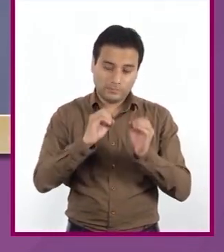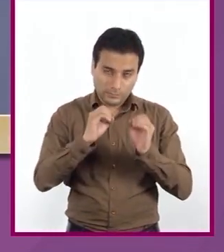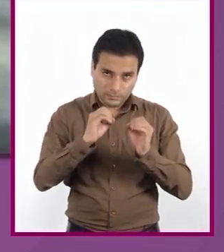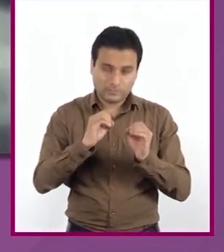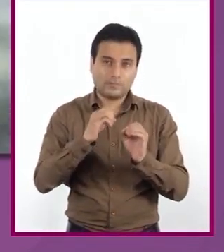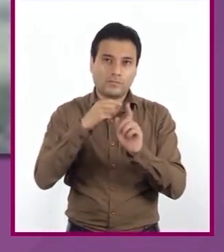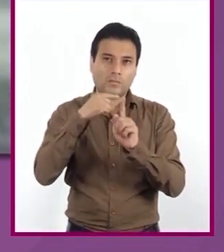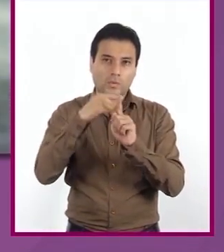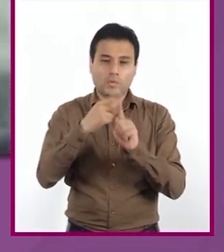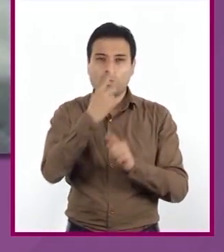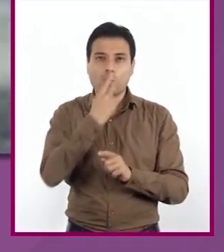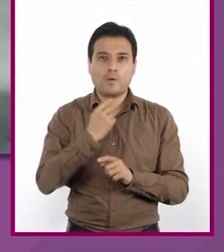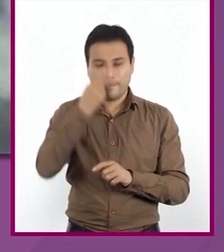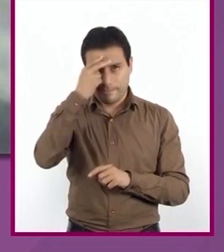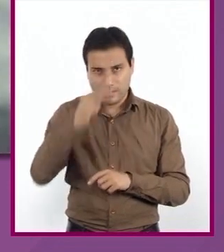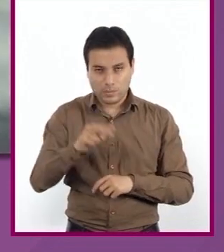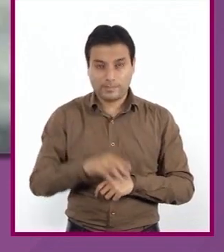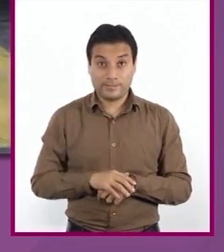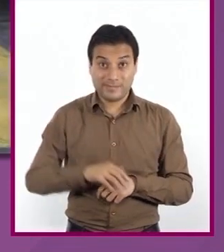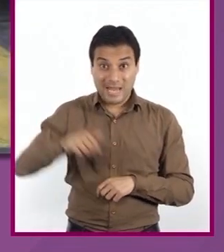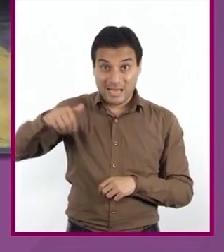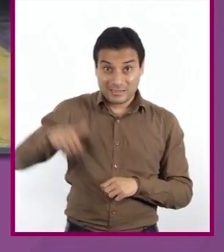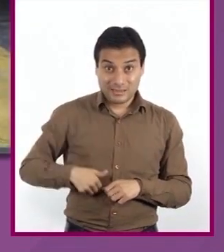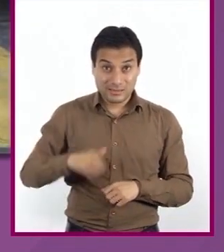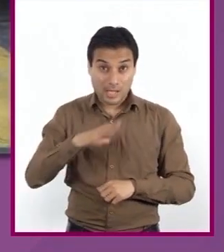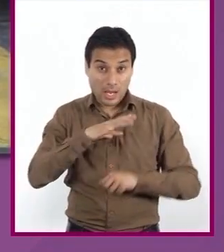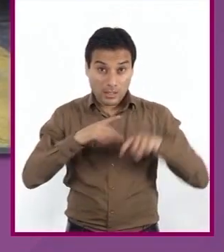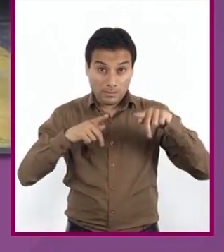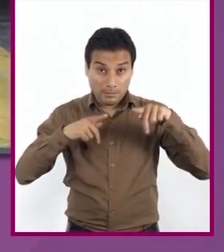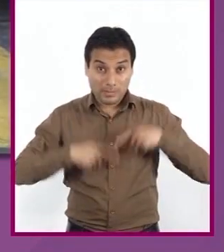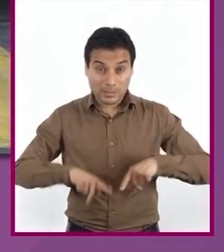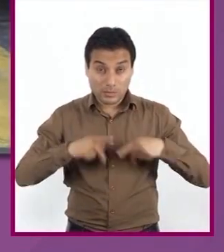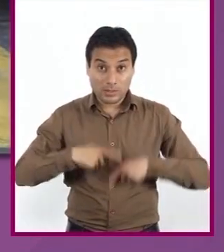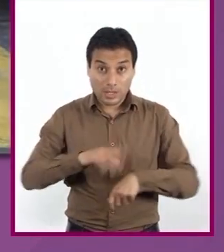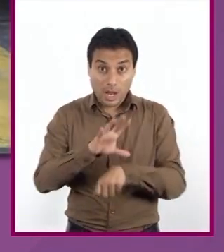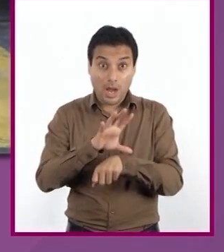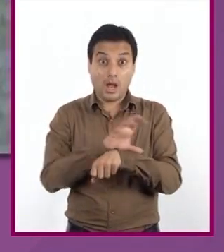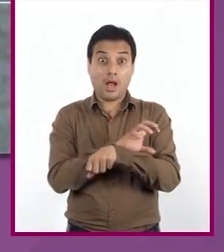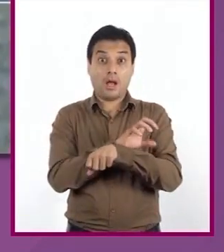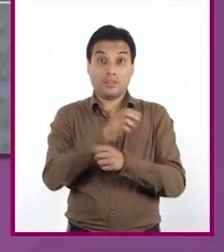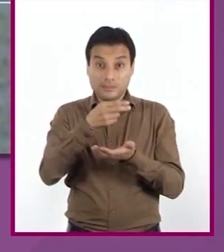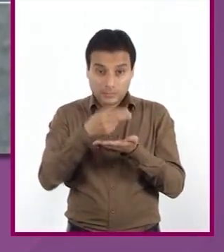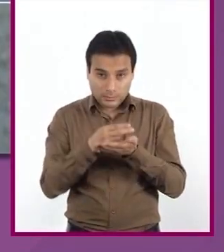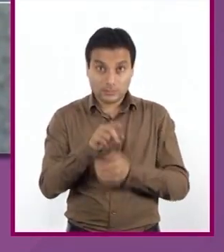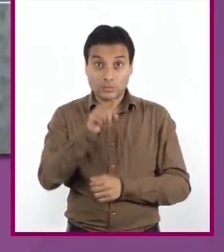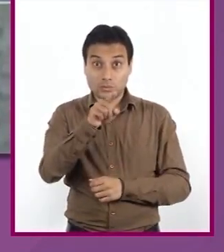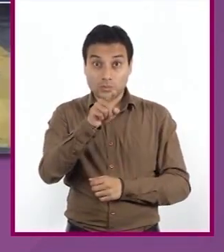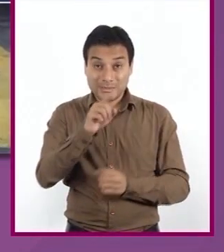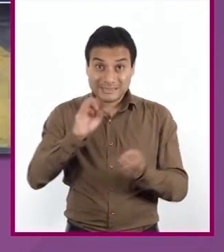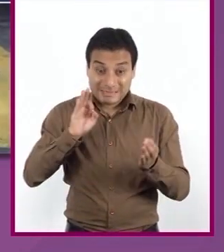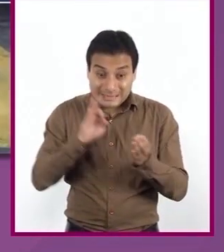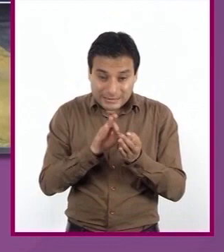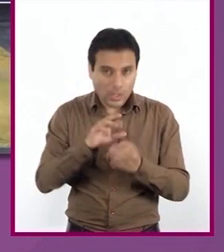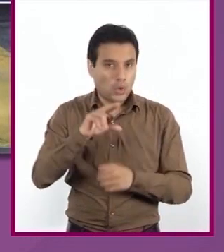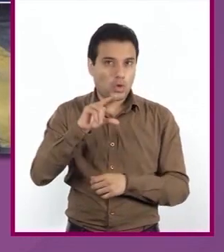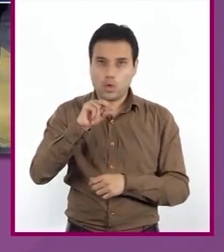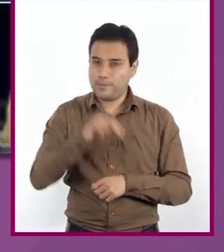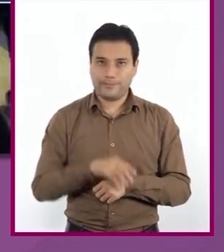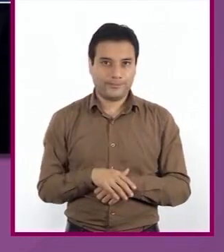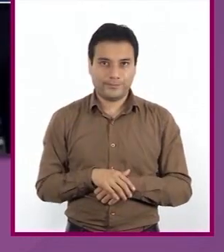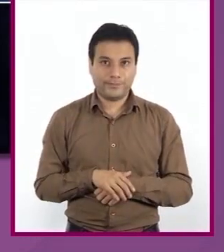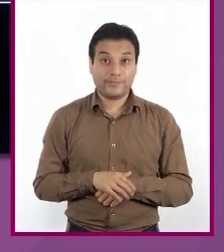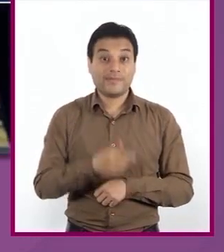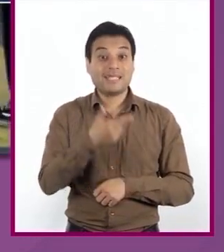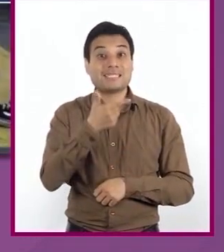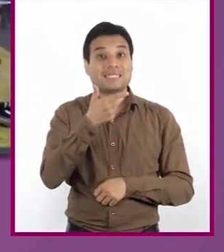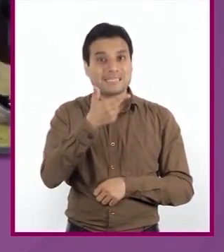Mexicana. Si en el accidente hay una persona electrocutada, debemos evitar acercarnos a ella y mantenernos a una distancia de